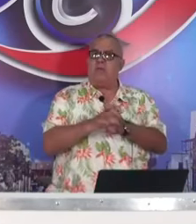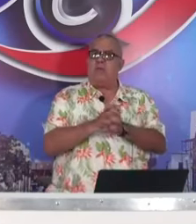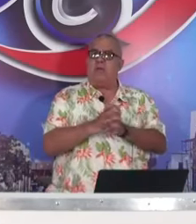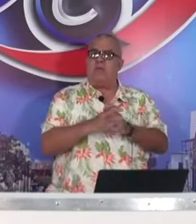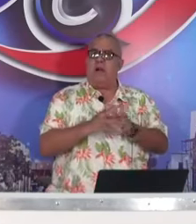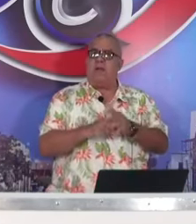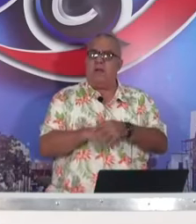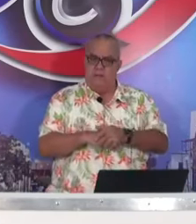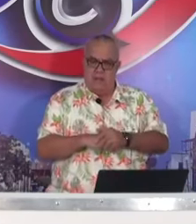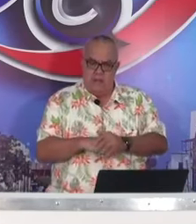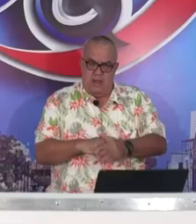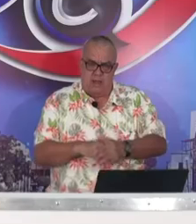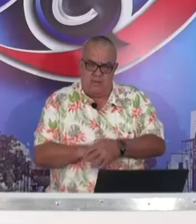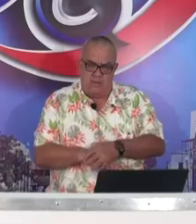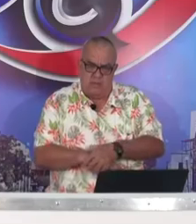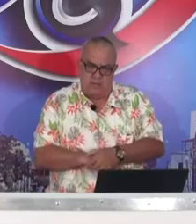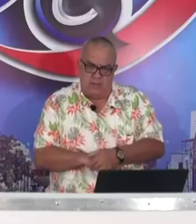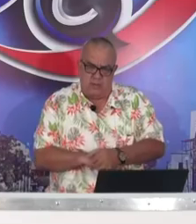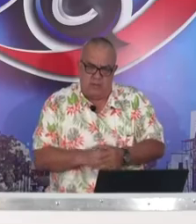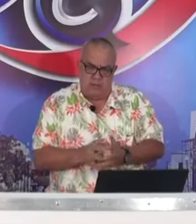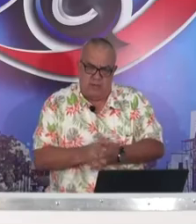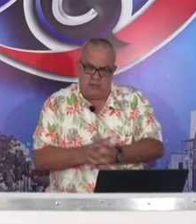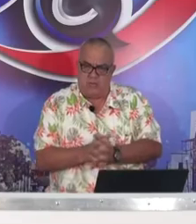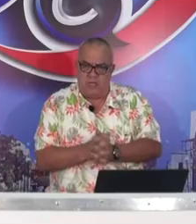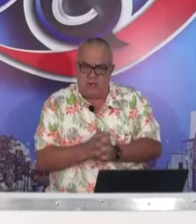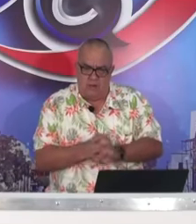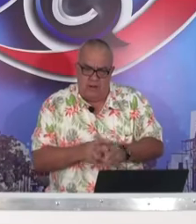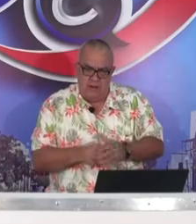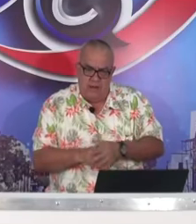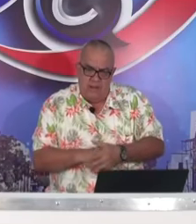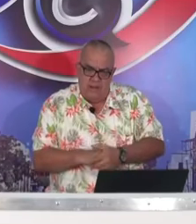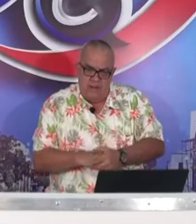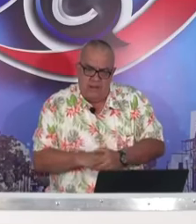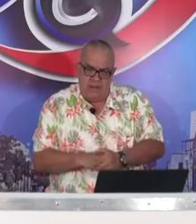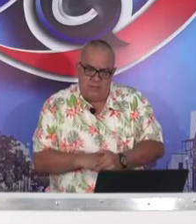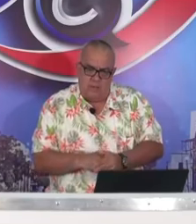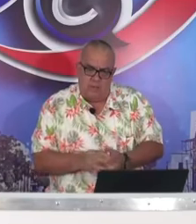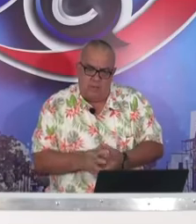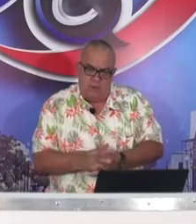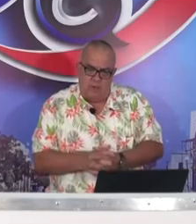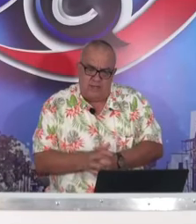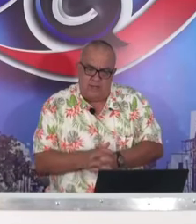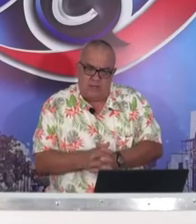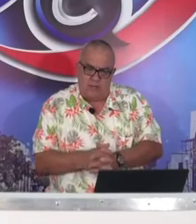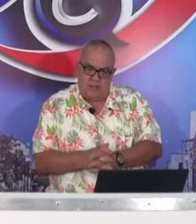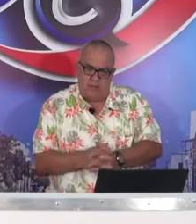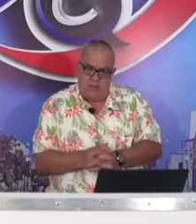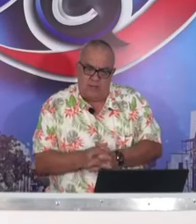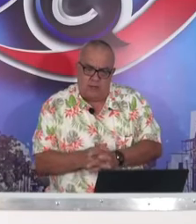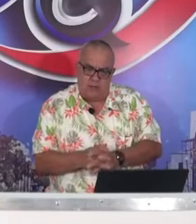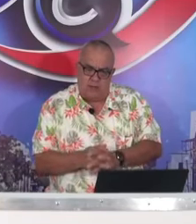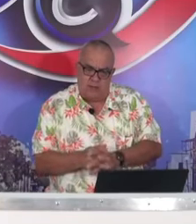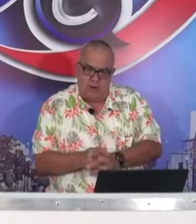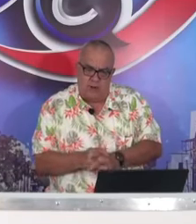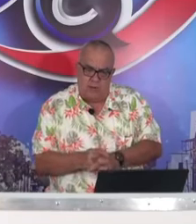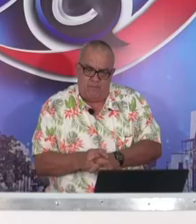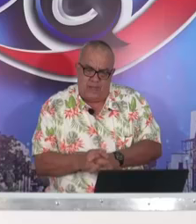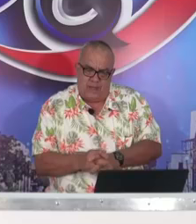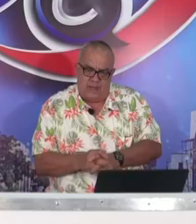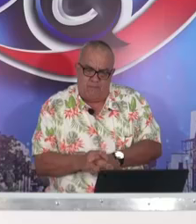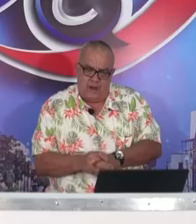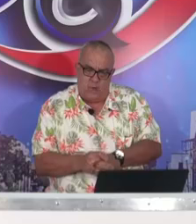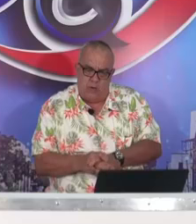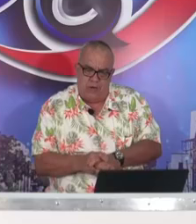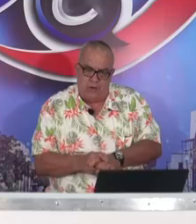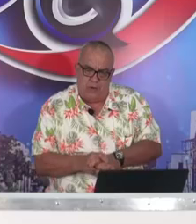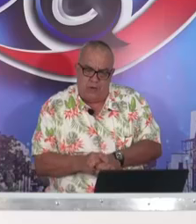¿Sigue la transmisión normal, verdad? A ver, mi estimado Francisco, dime, ¿sigue igual? Dice Fermín, ¿por qué dicen diputado el acusado Romero? ¿Y